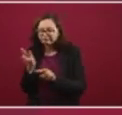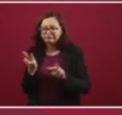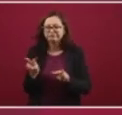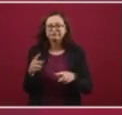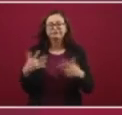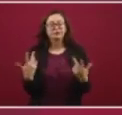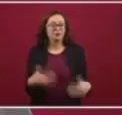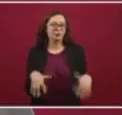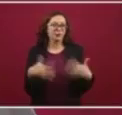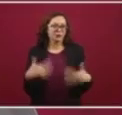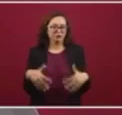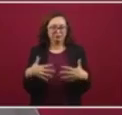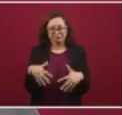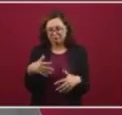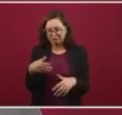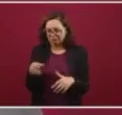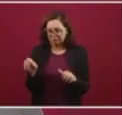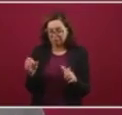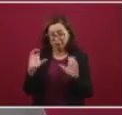llaman la atención.